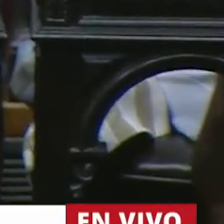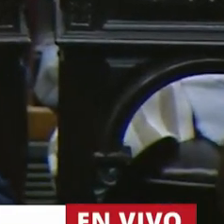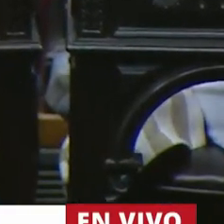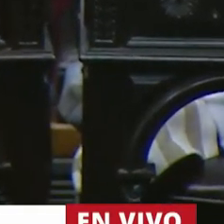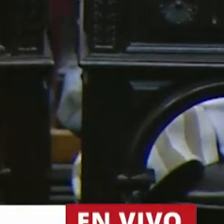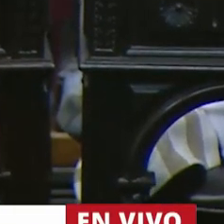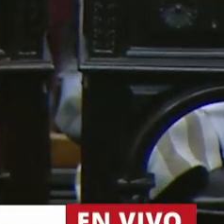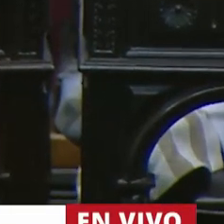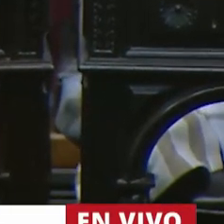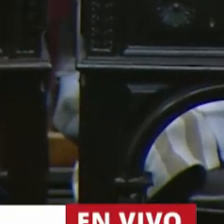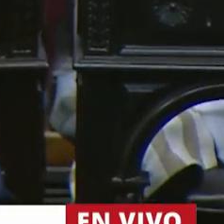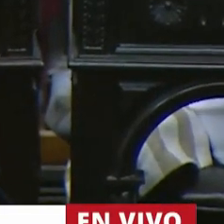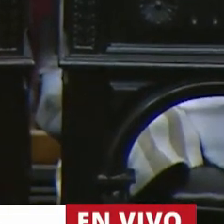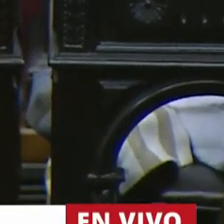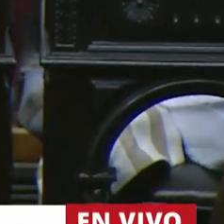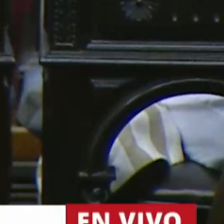Gracias, señor presidente.